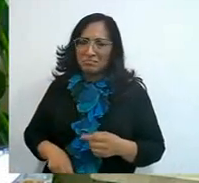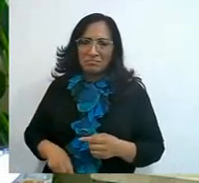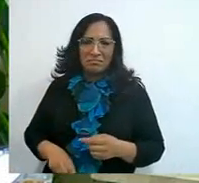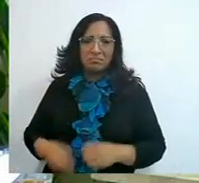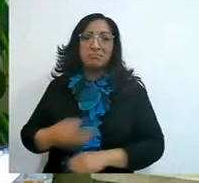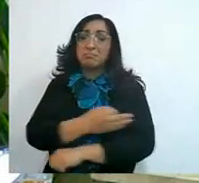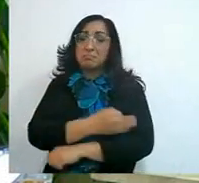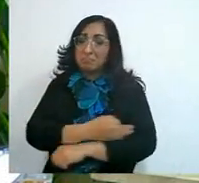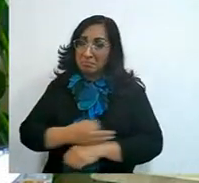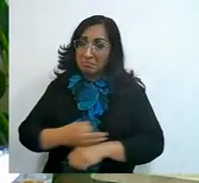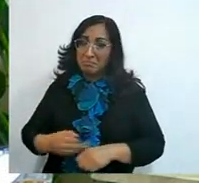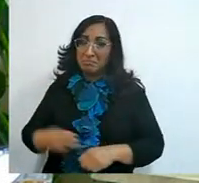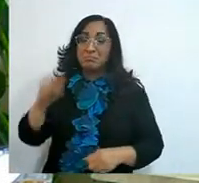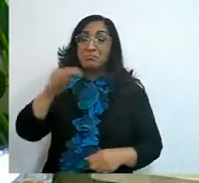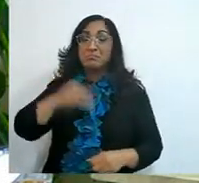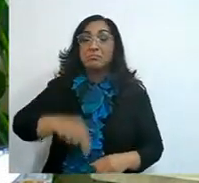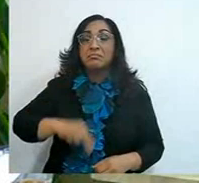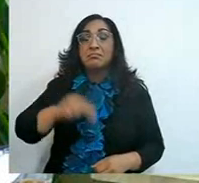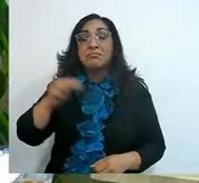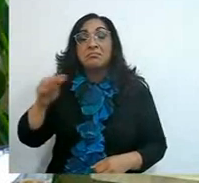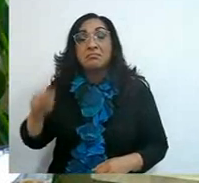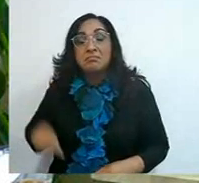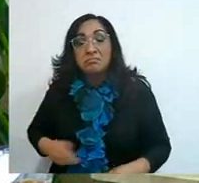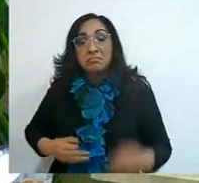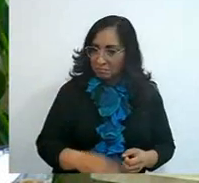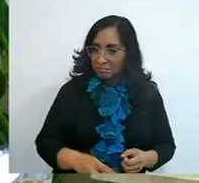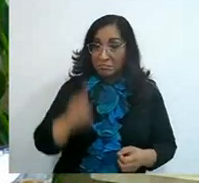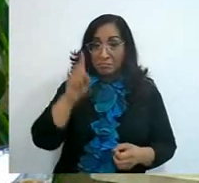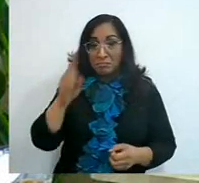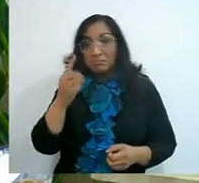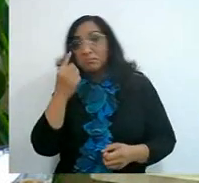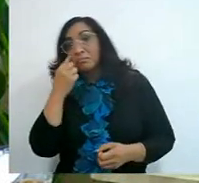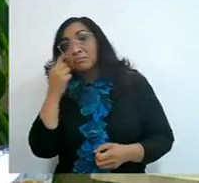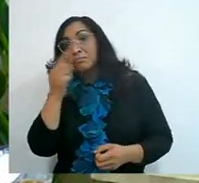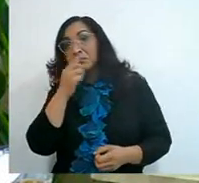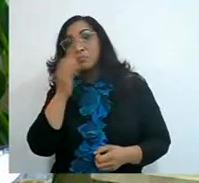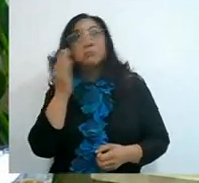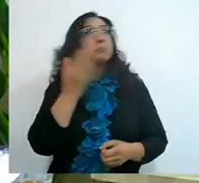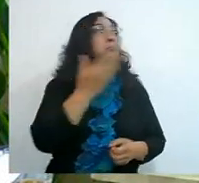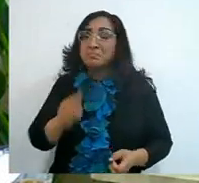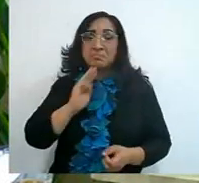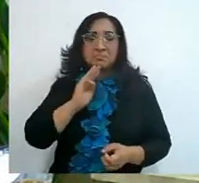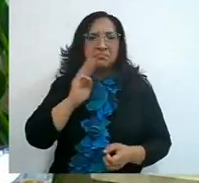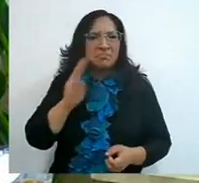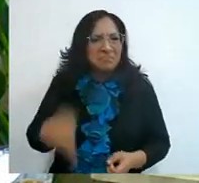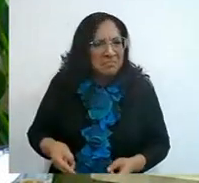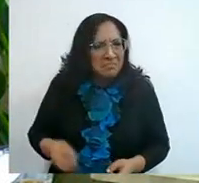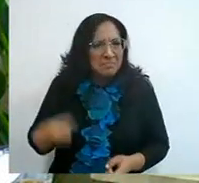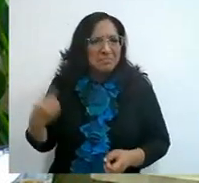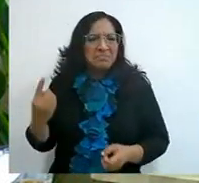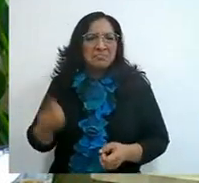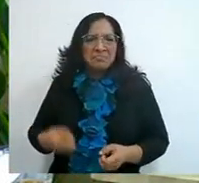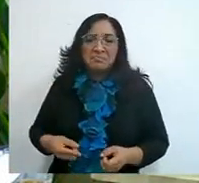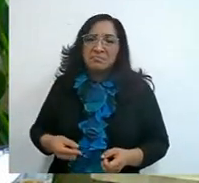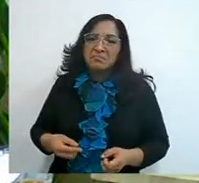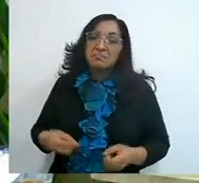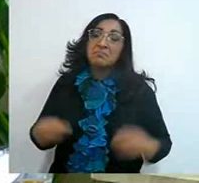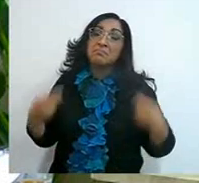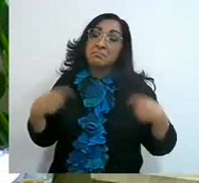familias. Les va a ir como en feria a la tan mal, si tan buenas gentes que